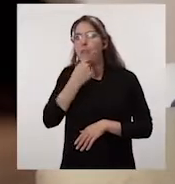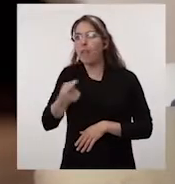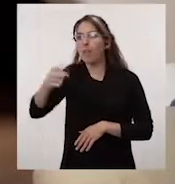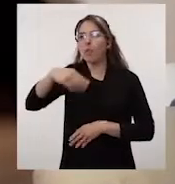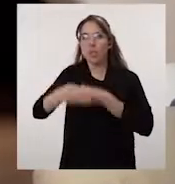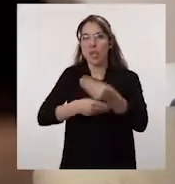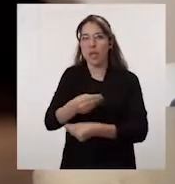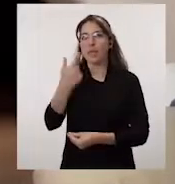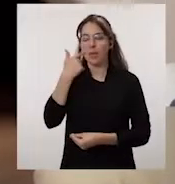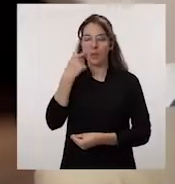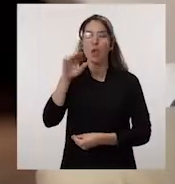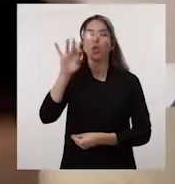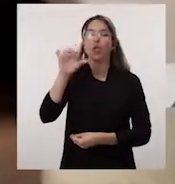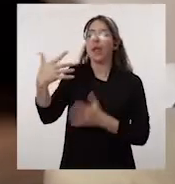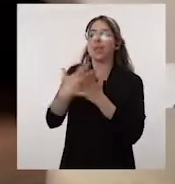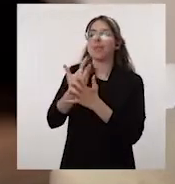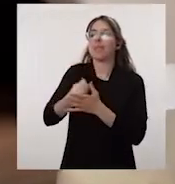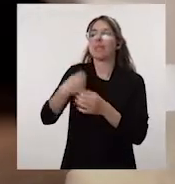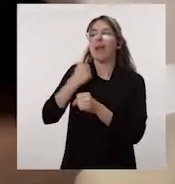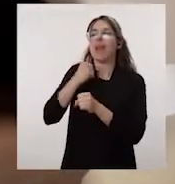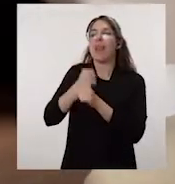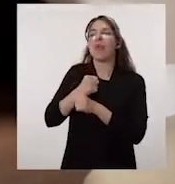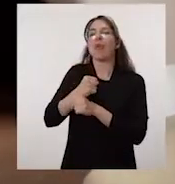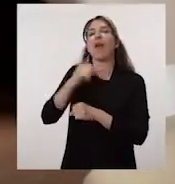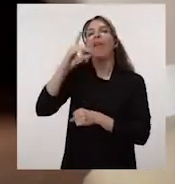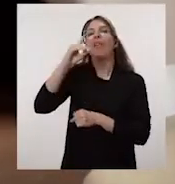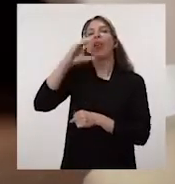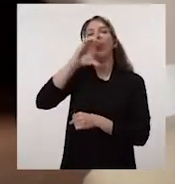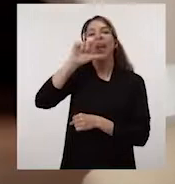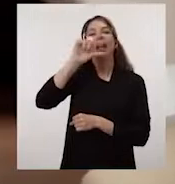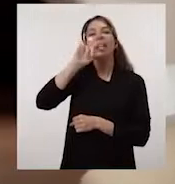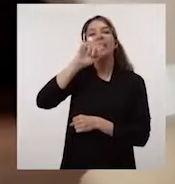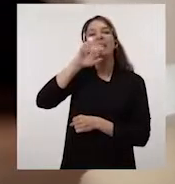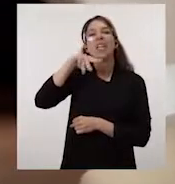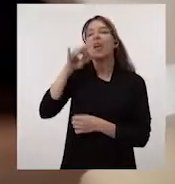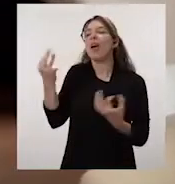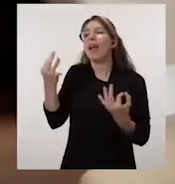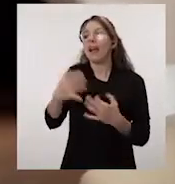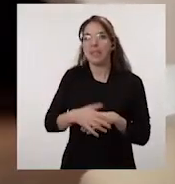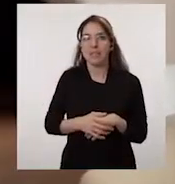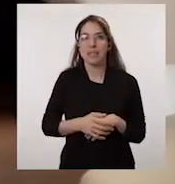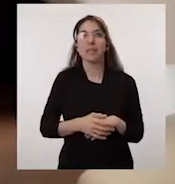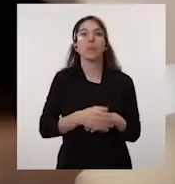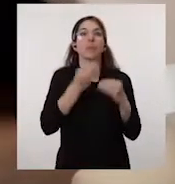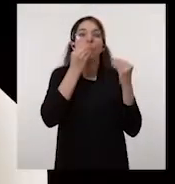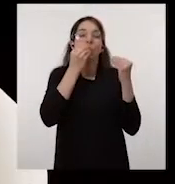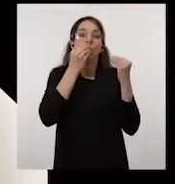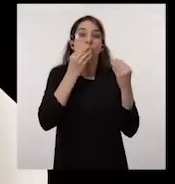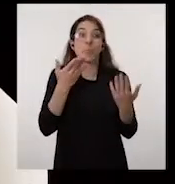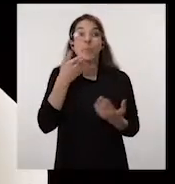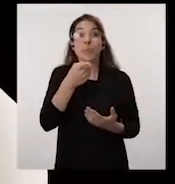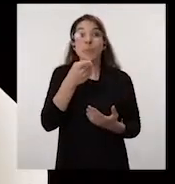bien qué es lo que hacéis rosa explícame un poco esta labor de celestino en qué consiste bueno esto ha sido